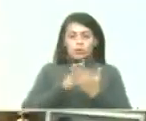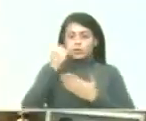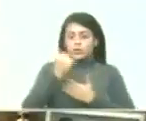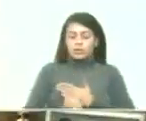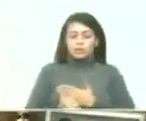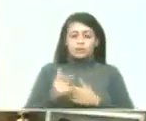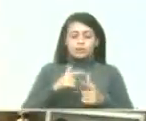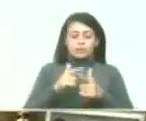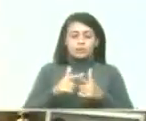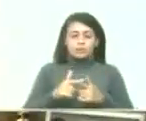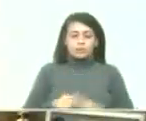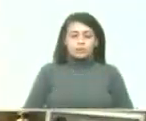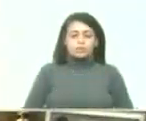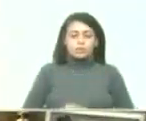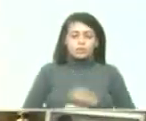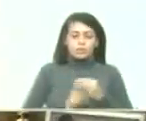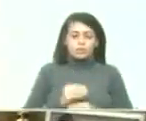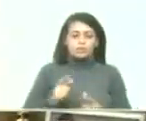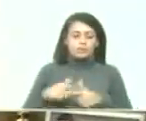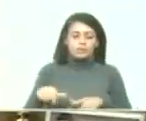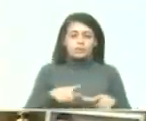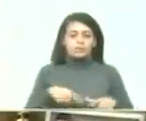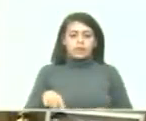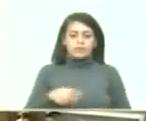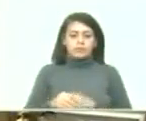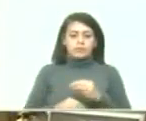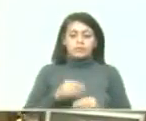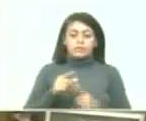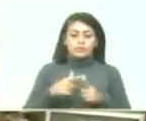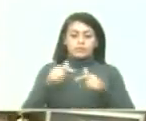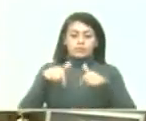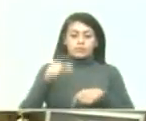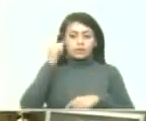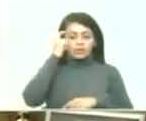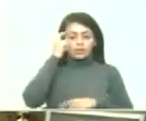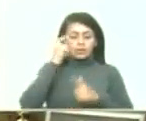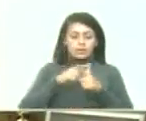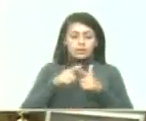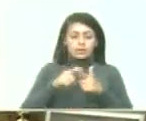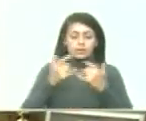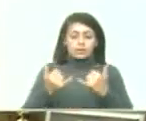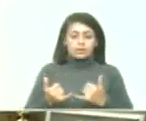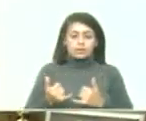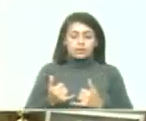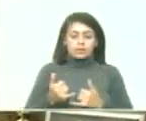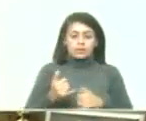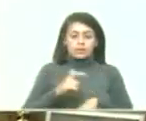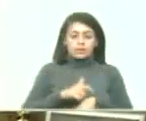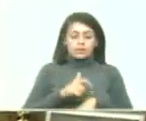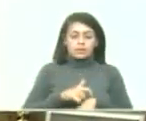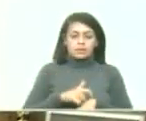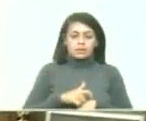proyectos que estaban establecidos en este orden del día. Pues, y cuando son